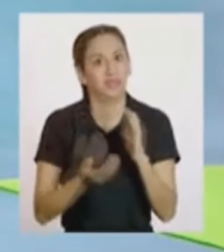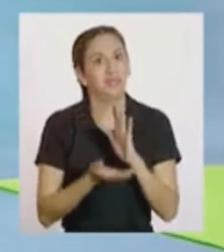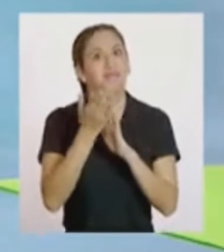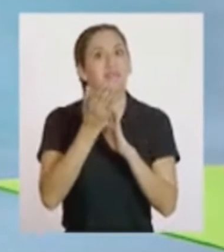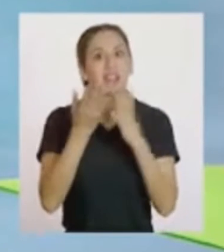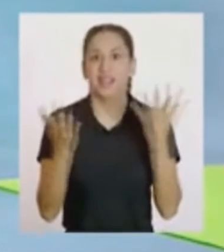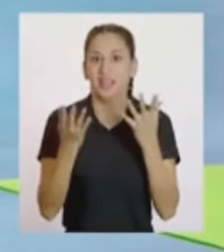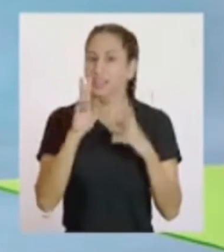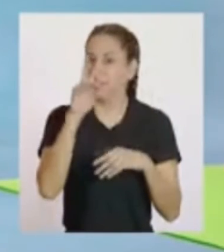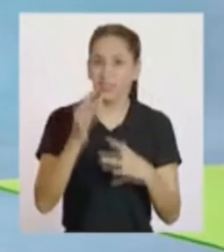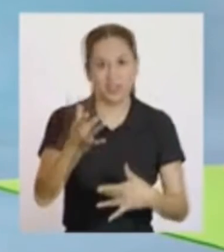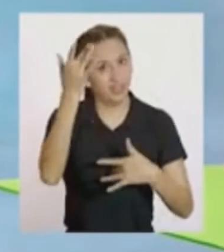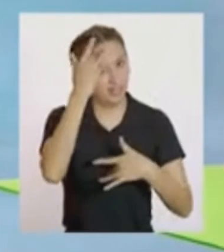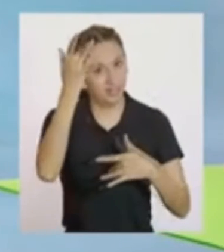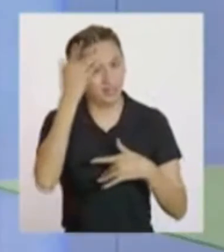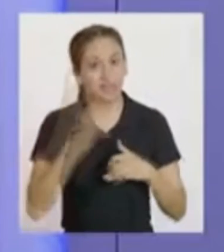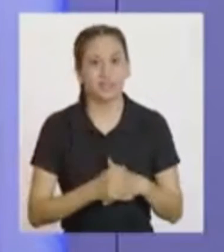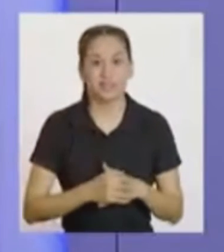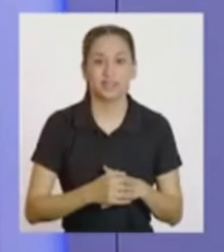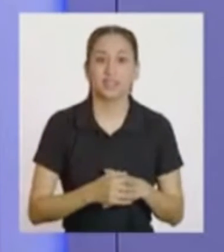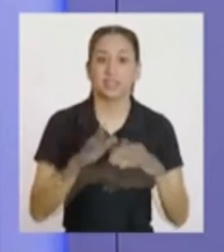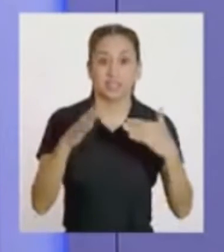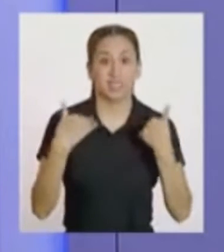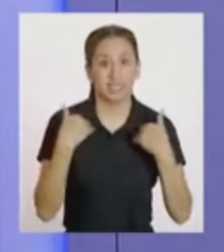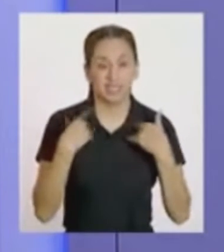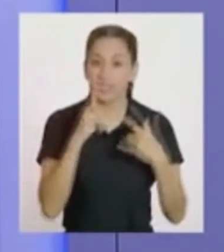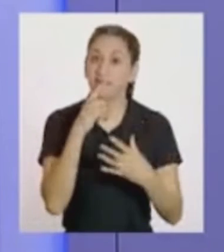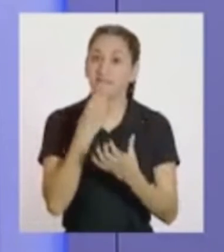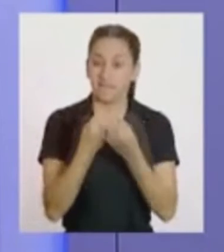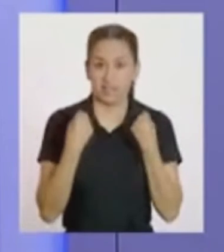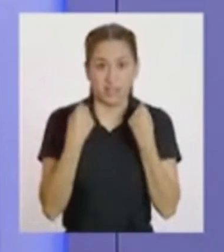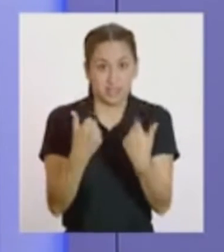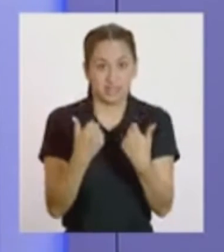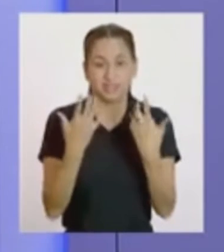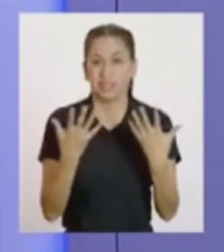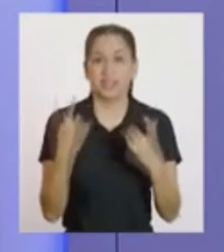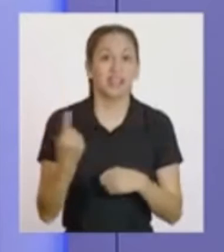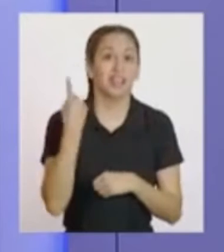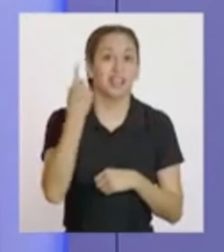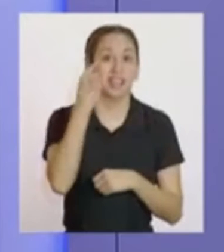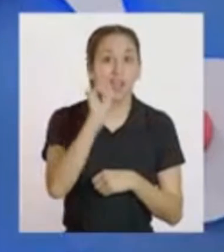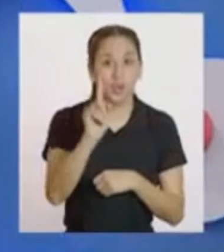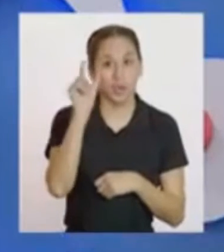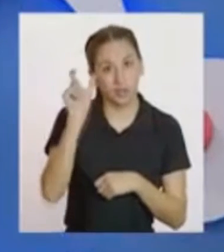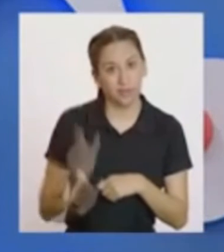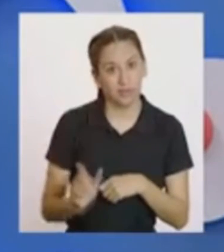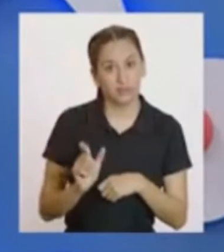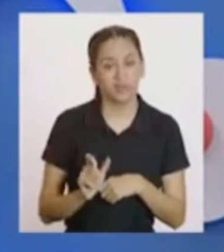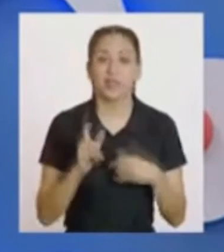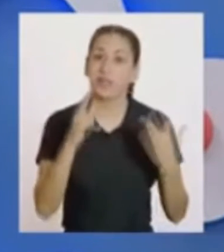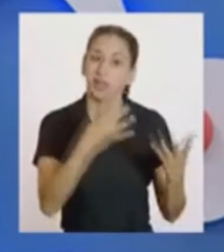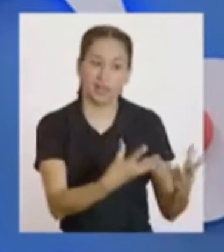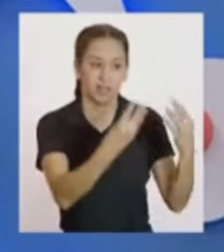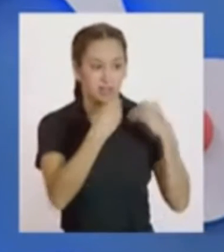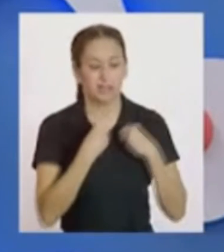mucho más que no enfermarse. Implica el bienestar general de una persona. Desde